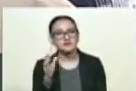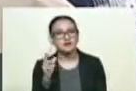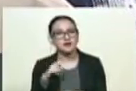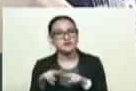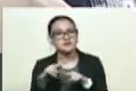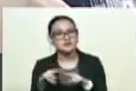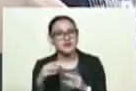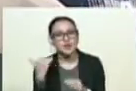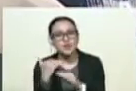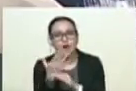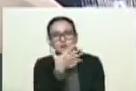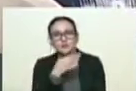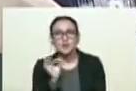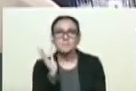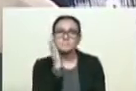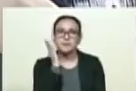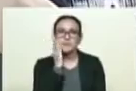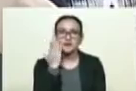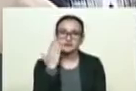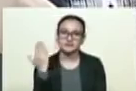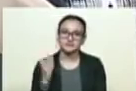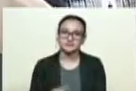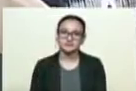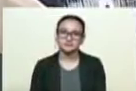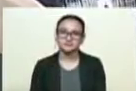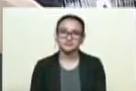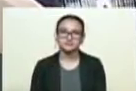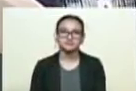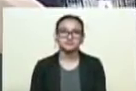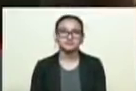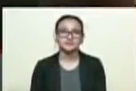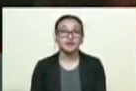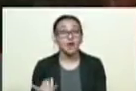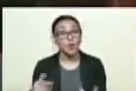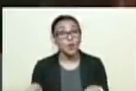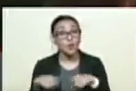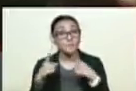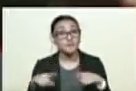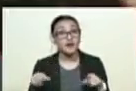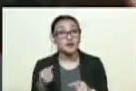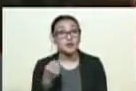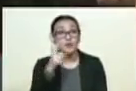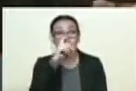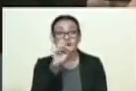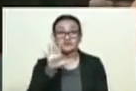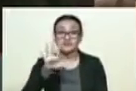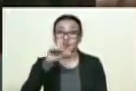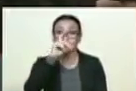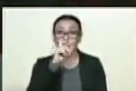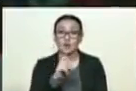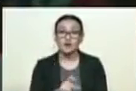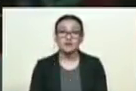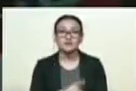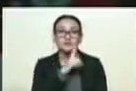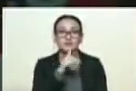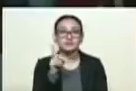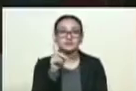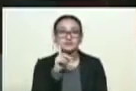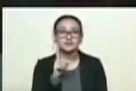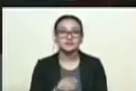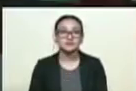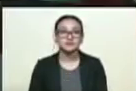madre. Ah, mírala. Está de cumpleaños. ¿Cuántos años? ¿Cómo se llama?